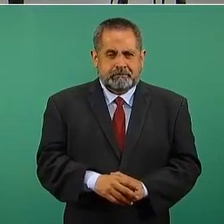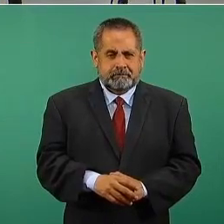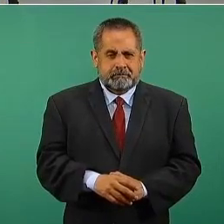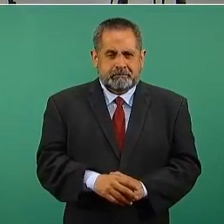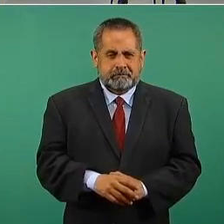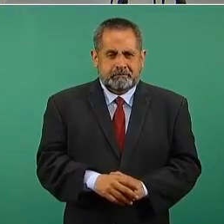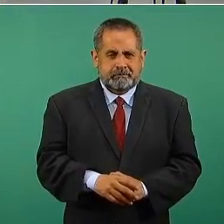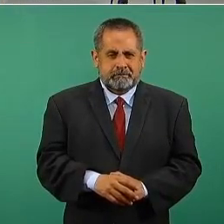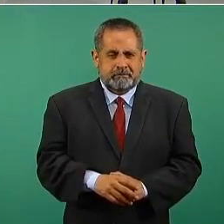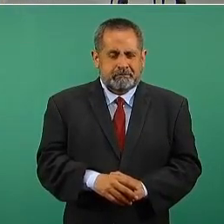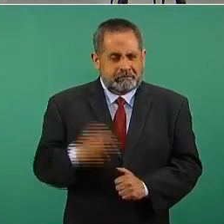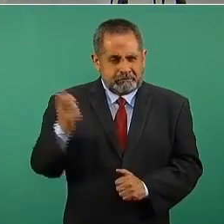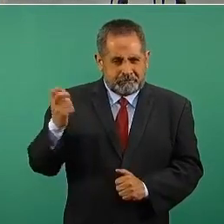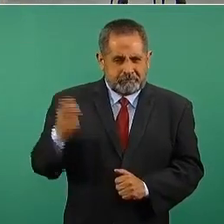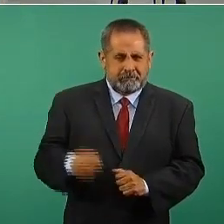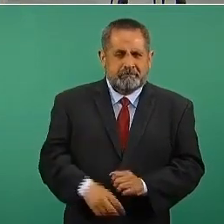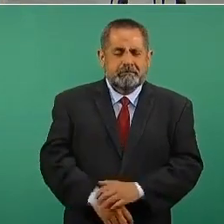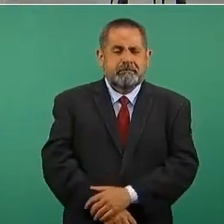Esto.